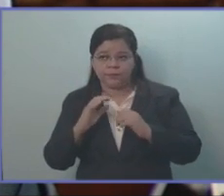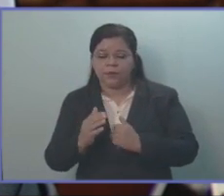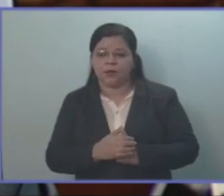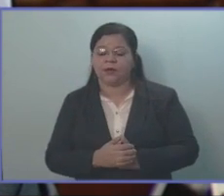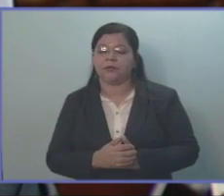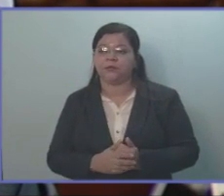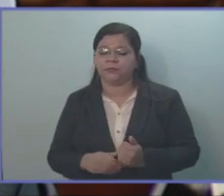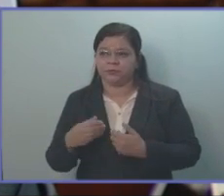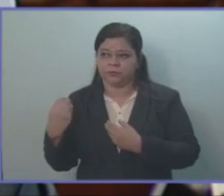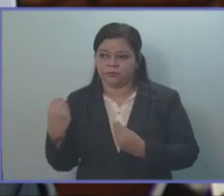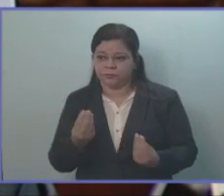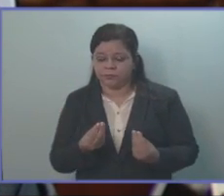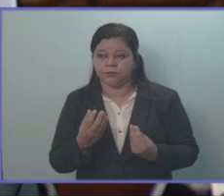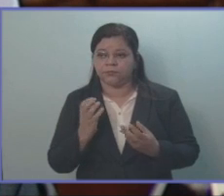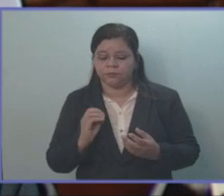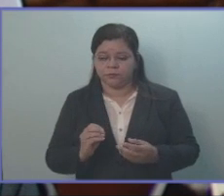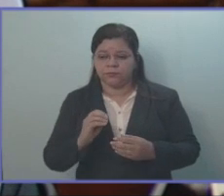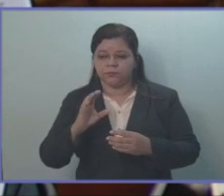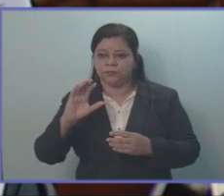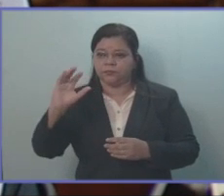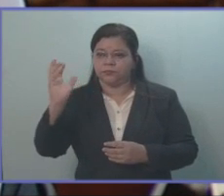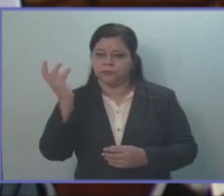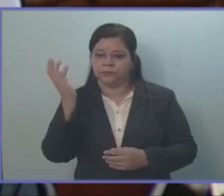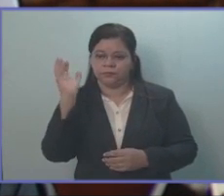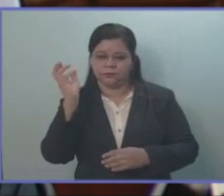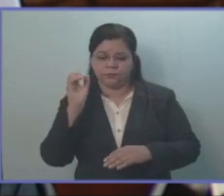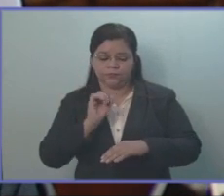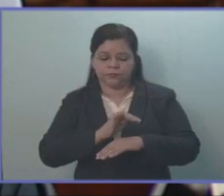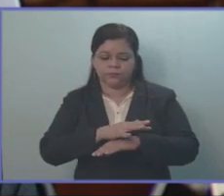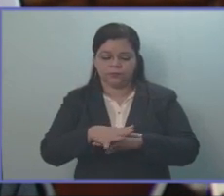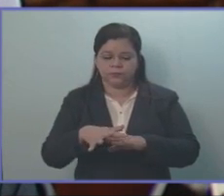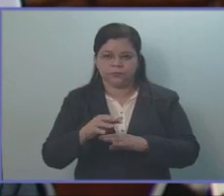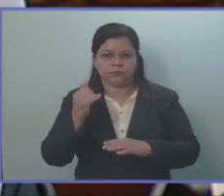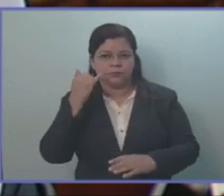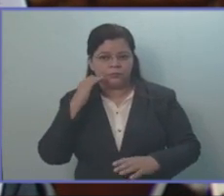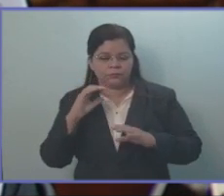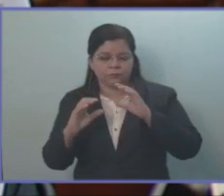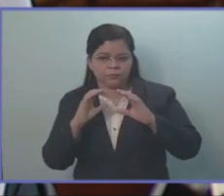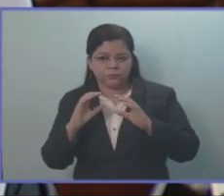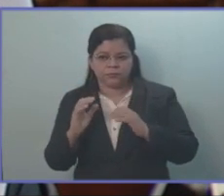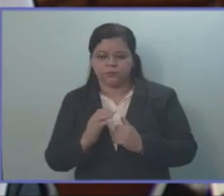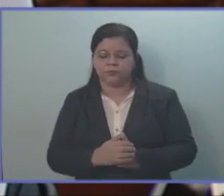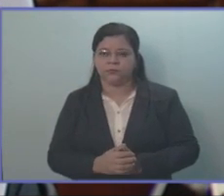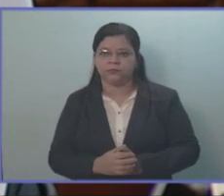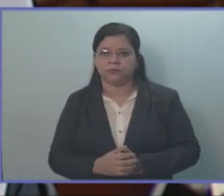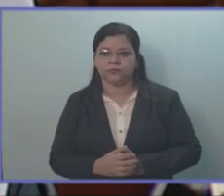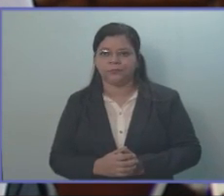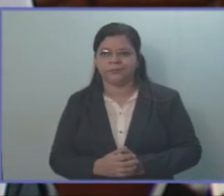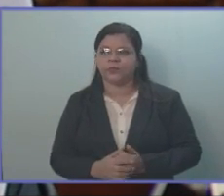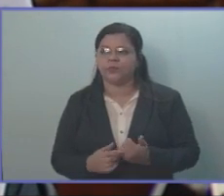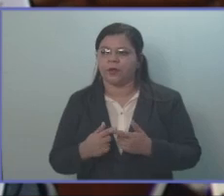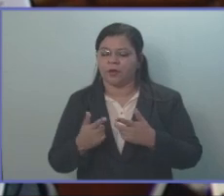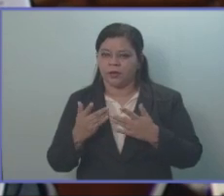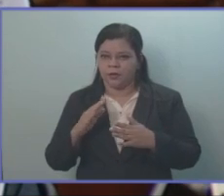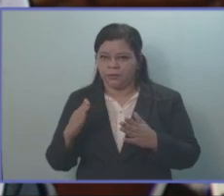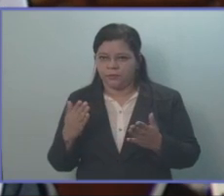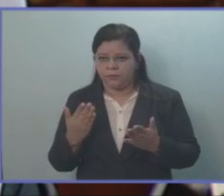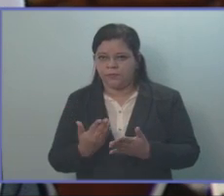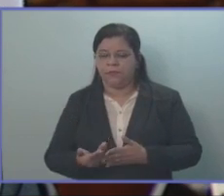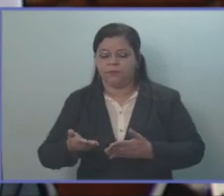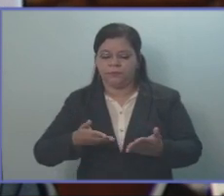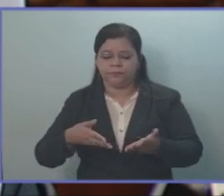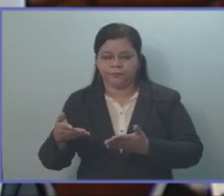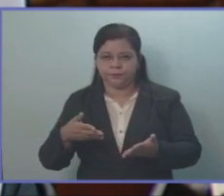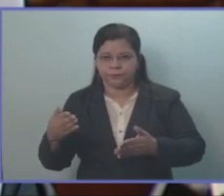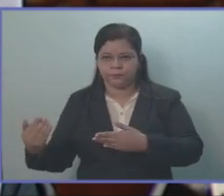que generen o transmitan señales de redes de telecomunicaciones inalámbricas, ni habilitar servicios a